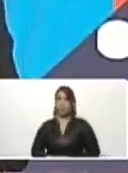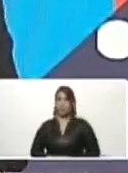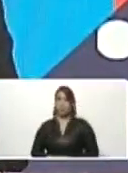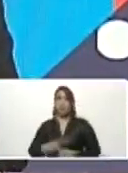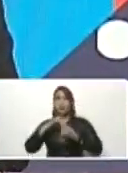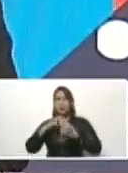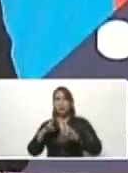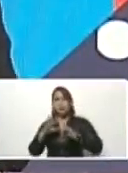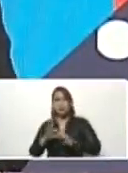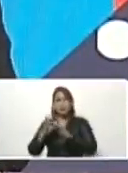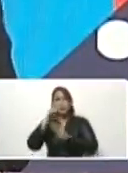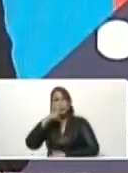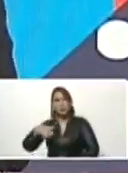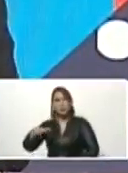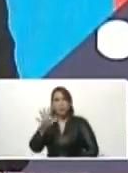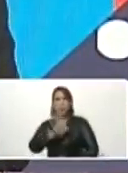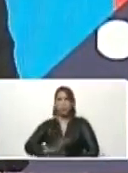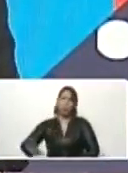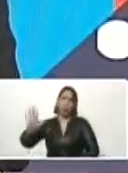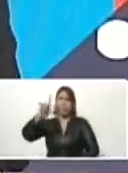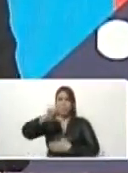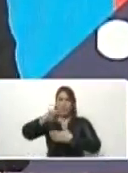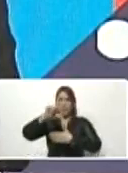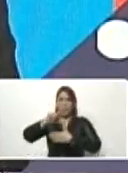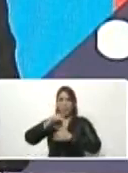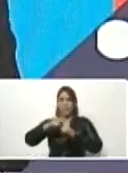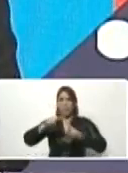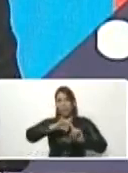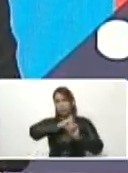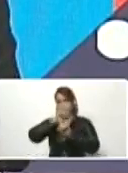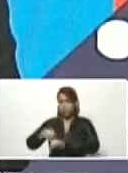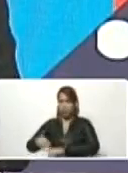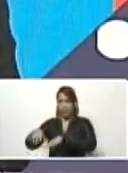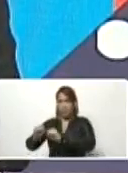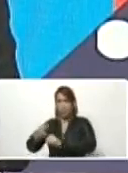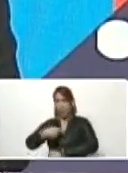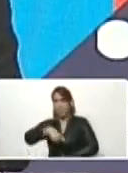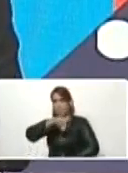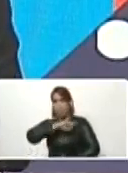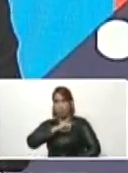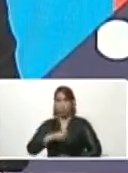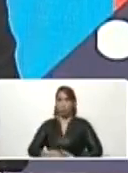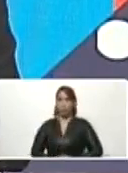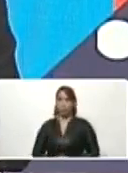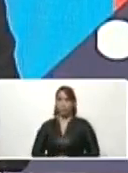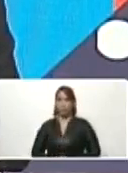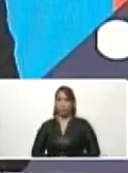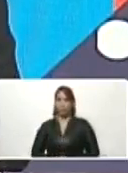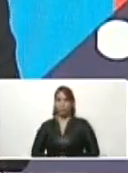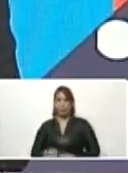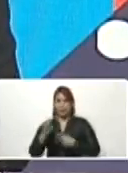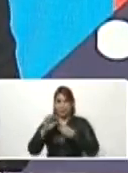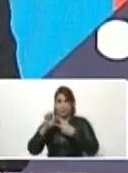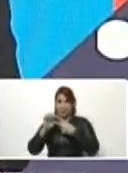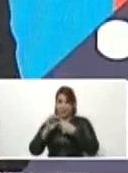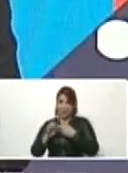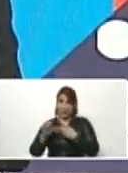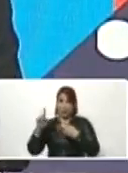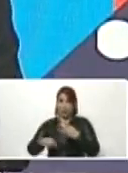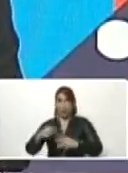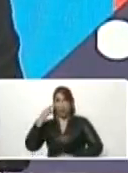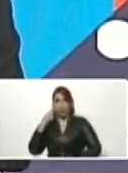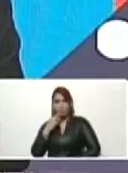la unión de los pueblos de toda América para derrotar al imperialismo español por acción estratégica del libertador Simón